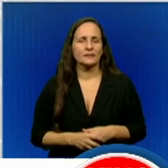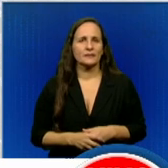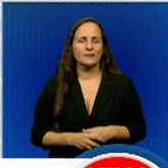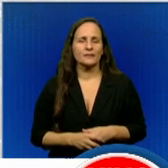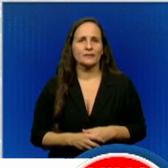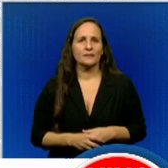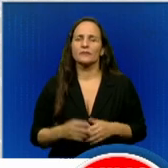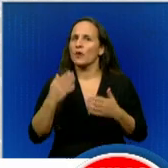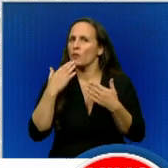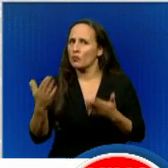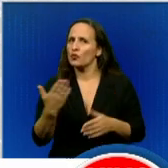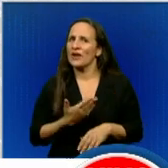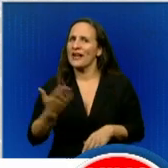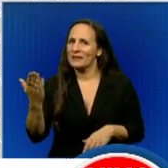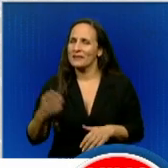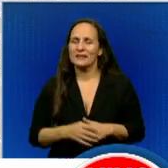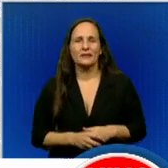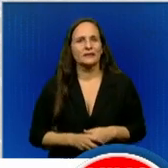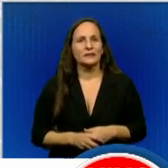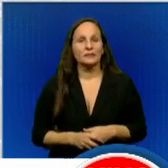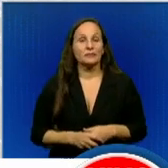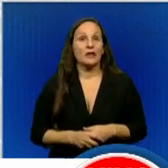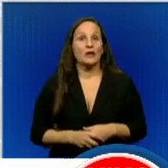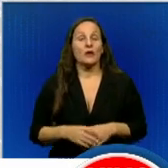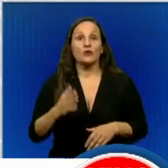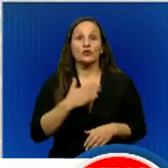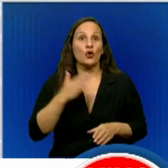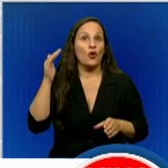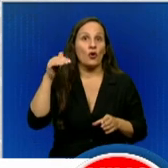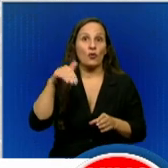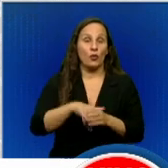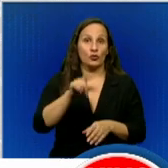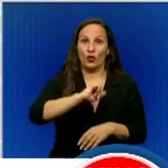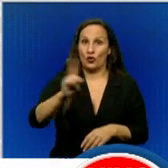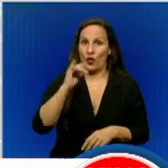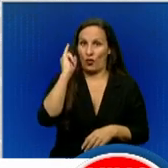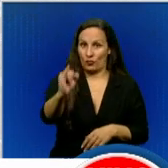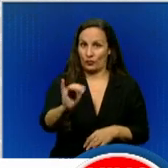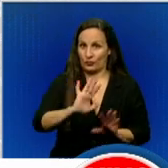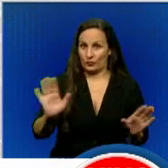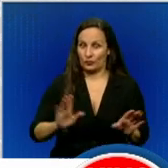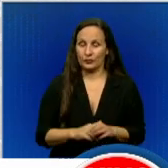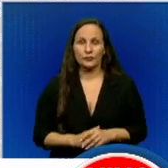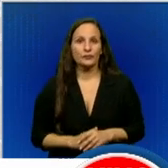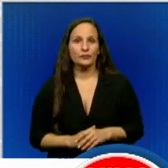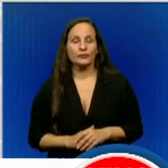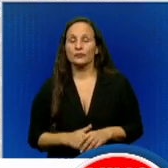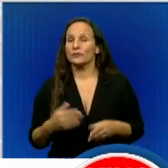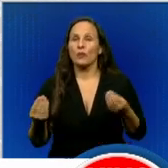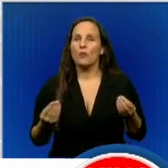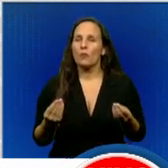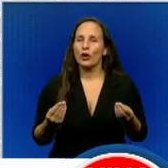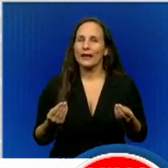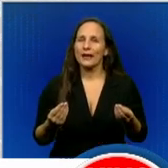muchas gracias presidente voy a adelantar mi voto negativo a este proyecto es que lo normal